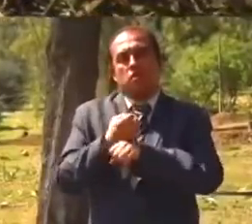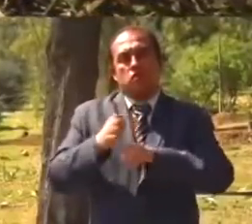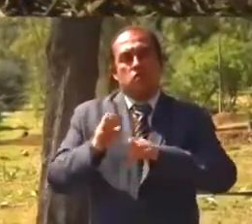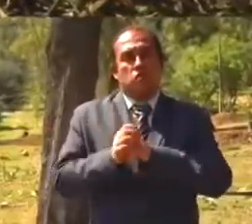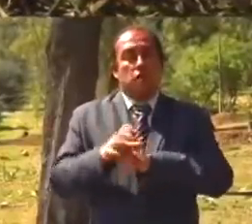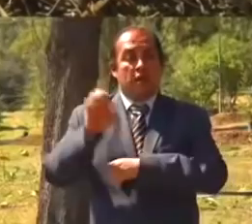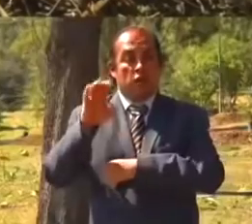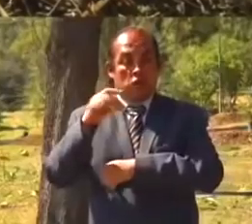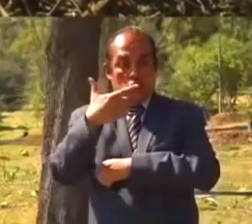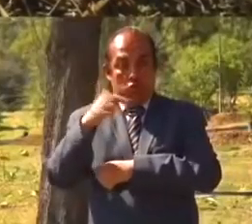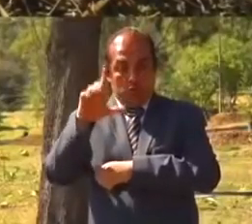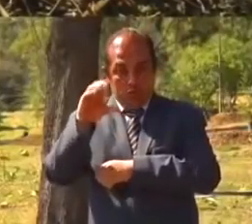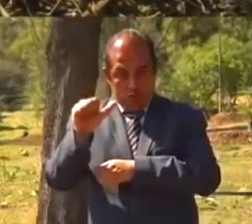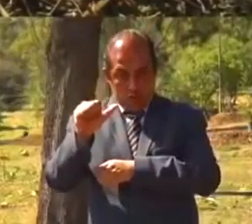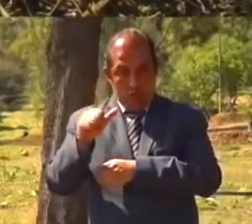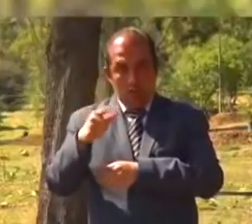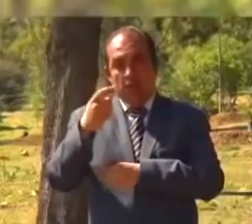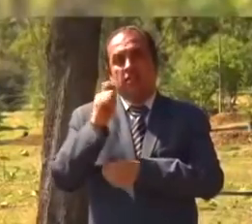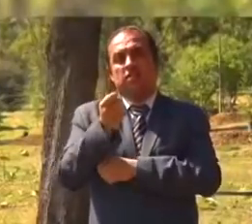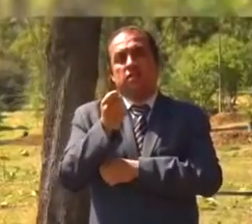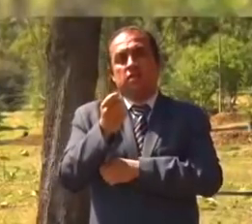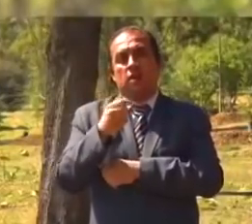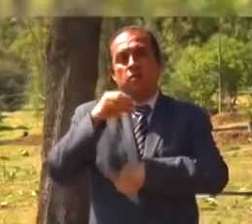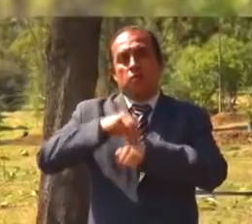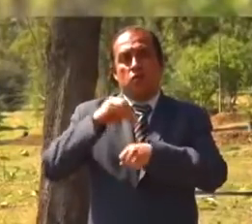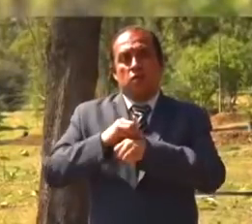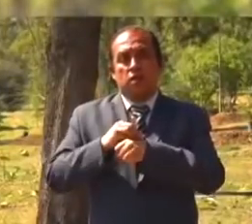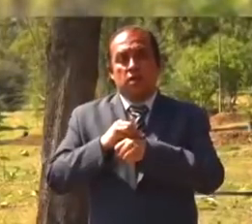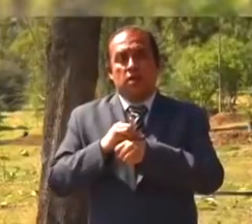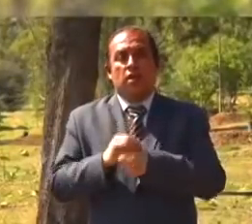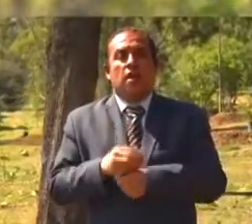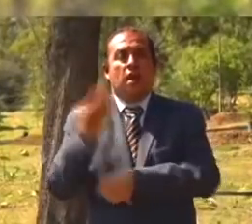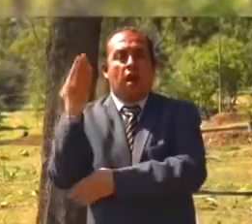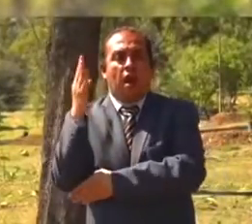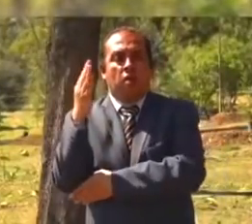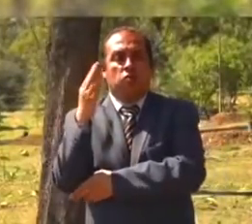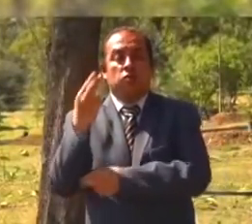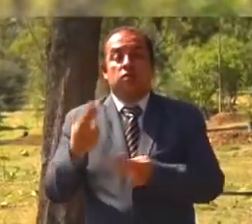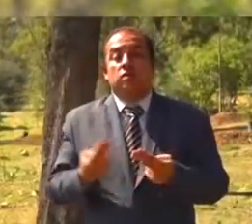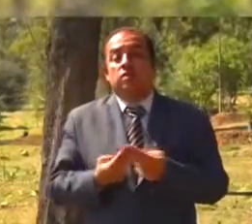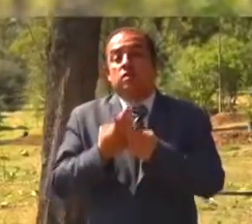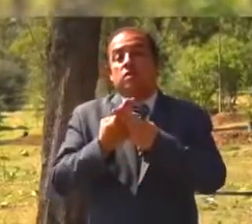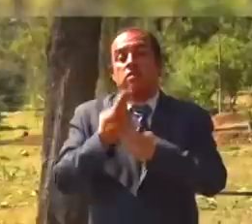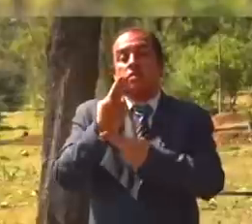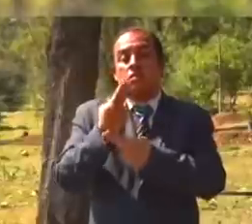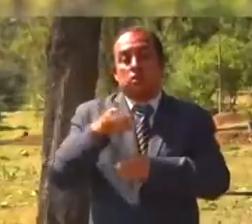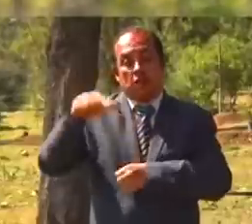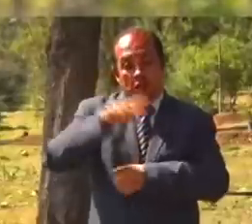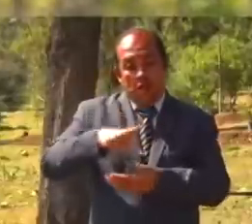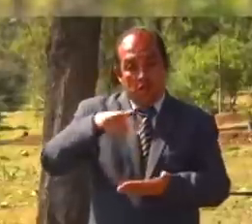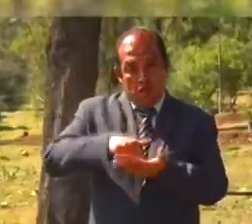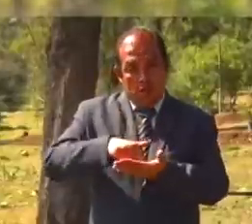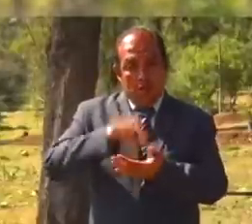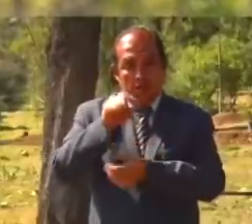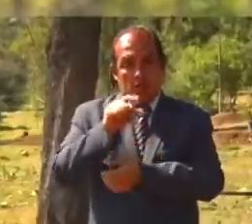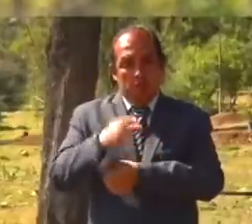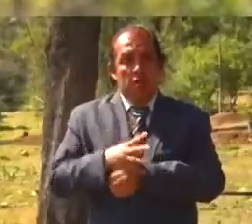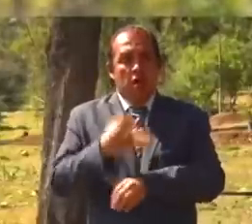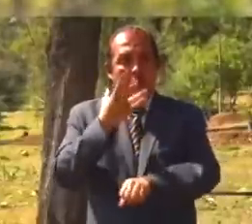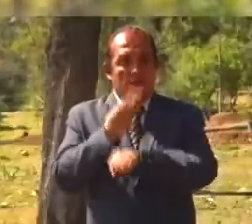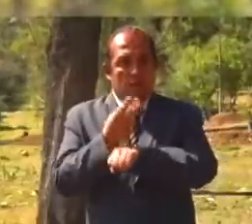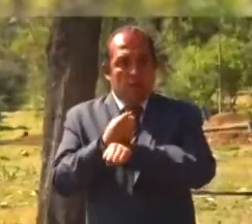es reforestar con las especies endémicas, las especies nativas de esta zona, y al mismo tiempo restaurar